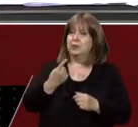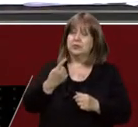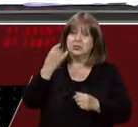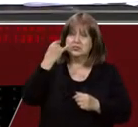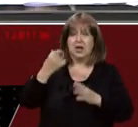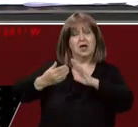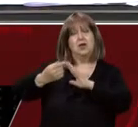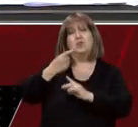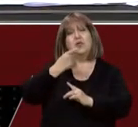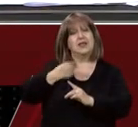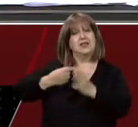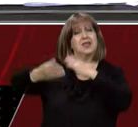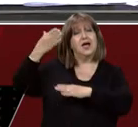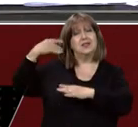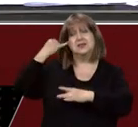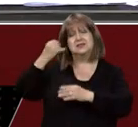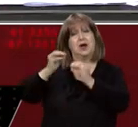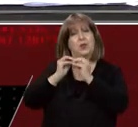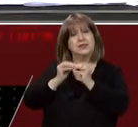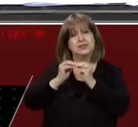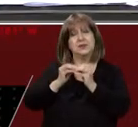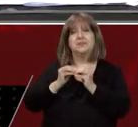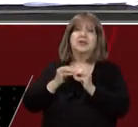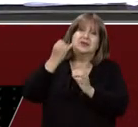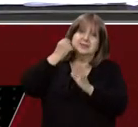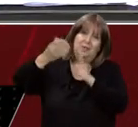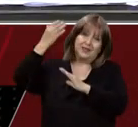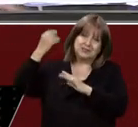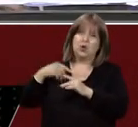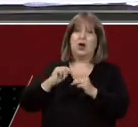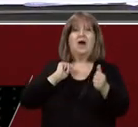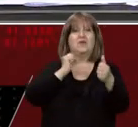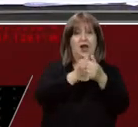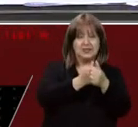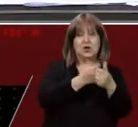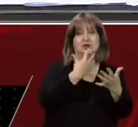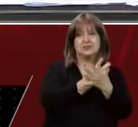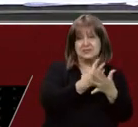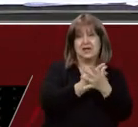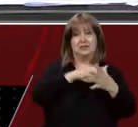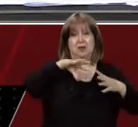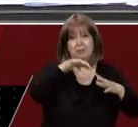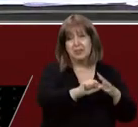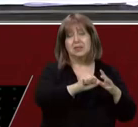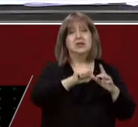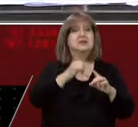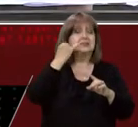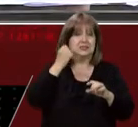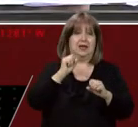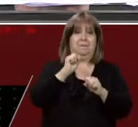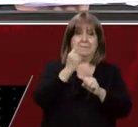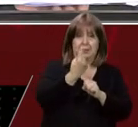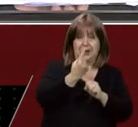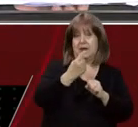fueron juzgados y ya están acreditados por la justicia. Ocurrieron, hubo violaciones para quienes juzgaron el primer juicio y el segundo